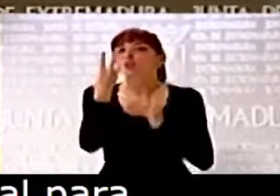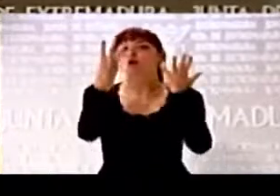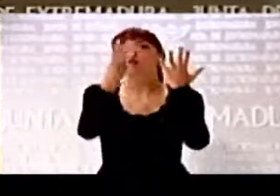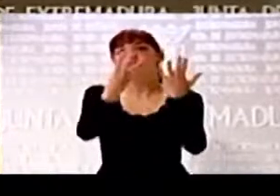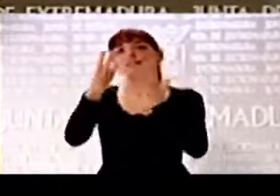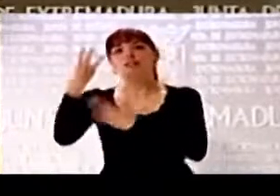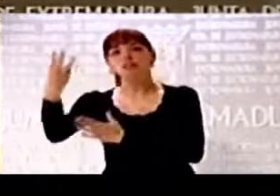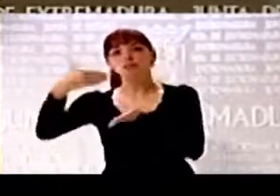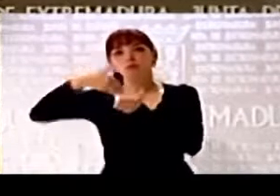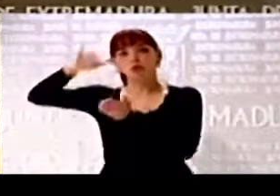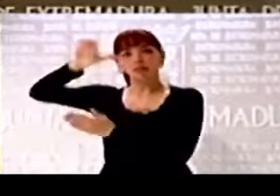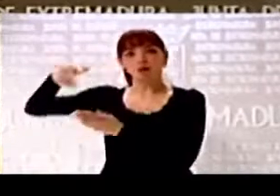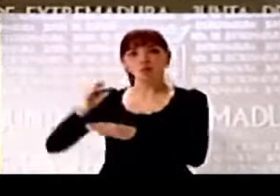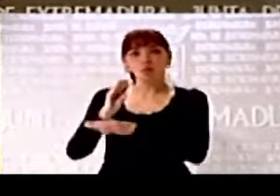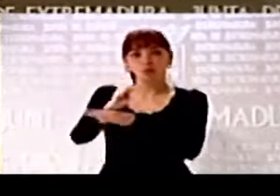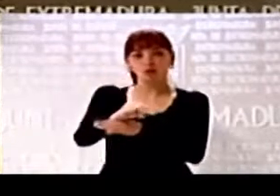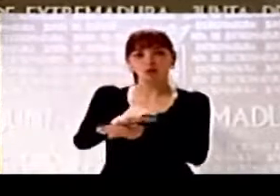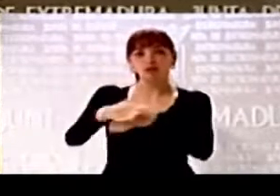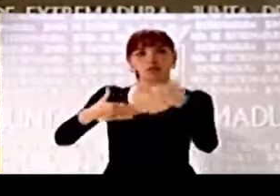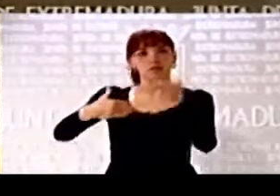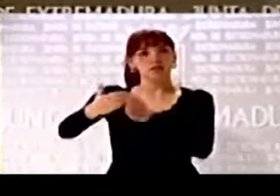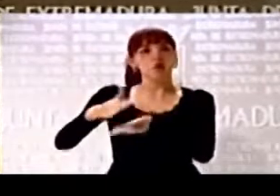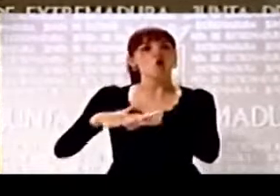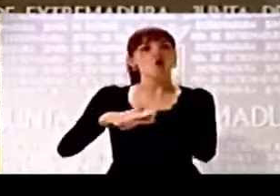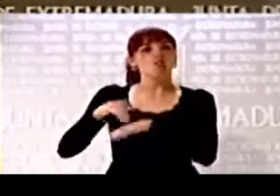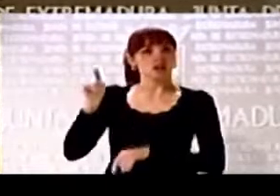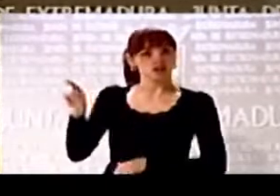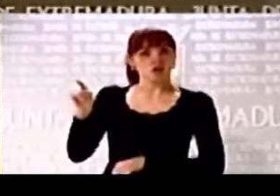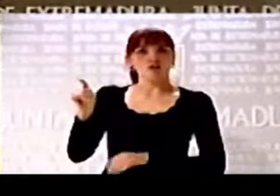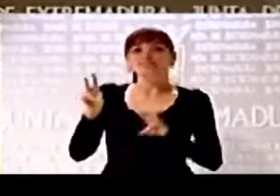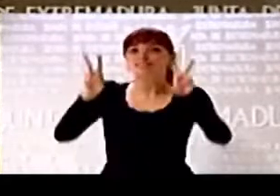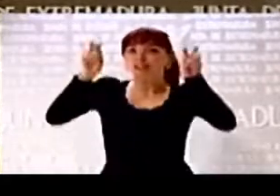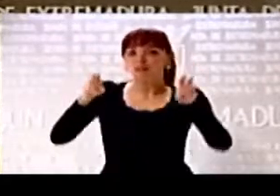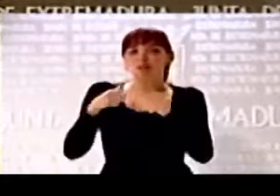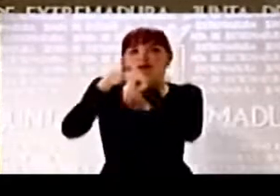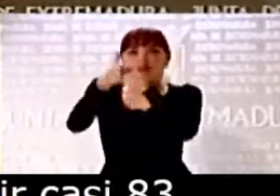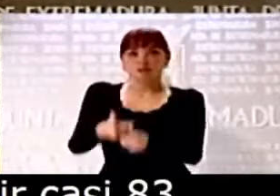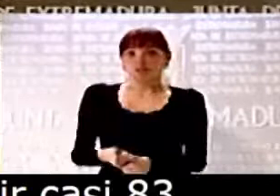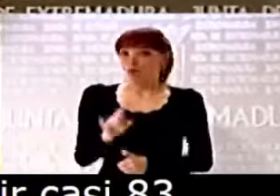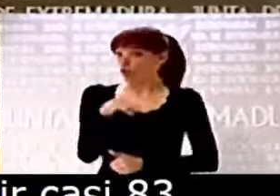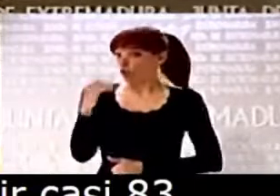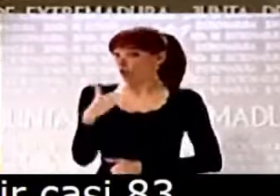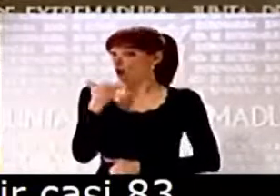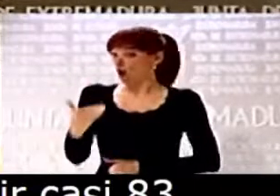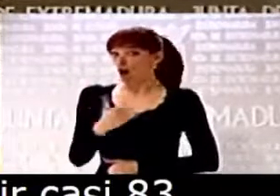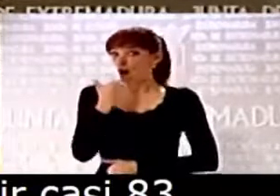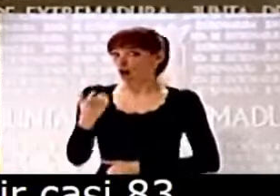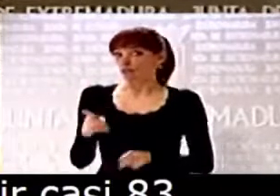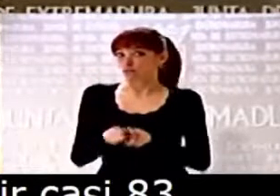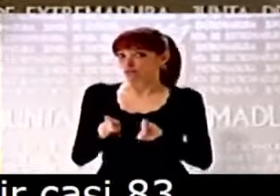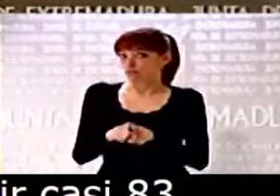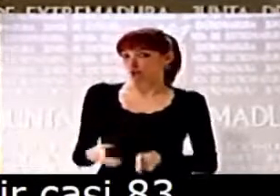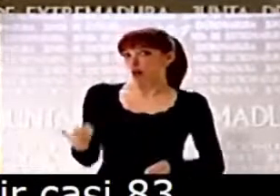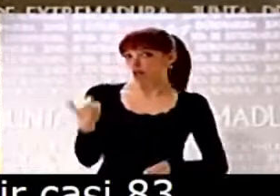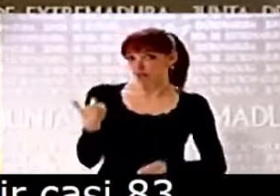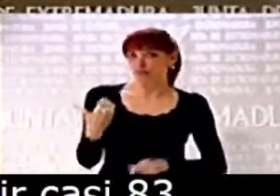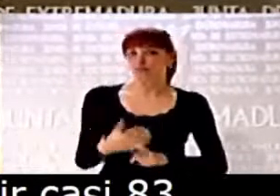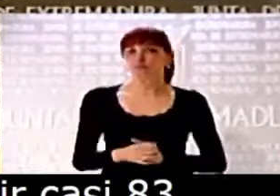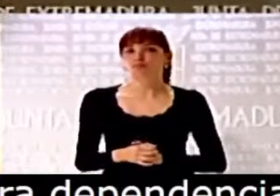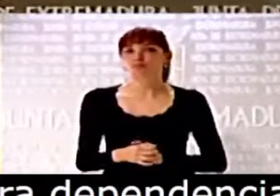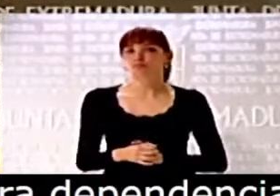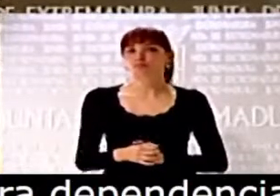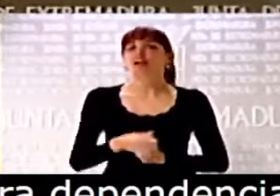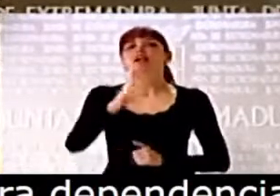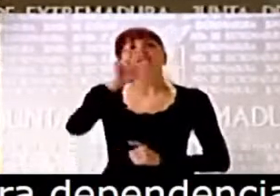83 millones de euros por parte del Estado para dependencia, doblando, como decía, la cifra anterior